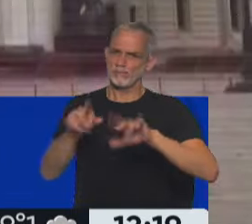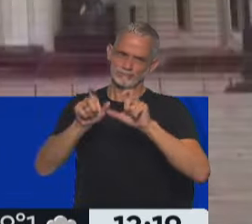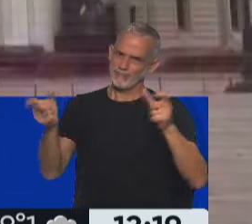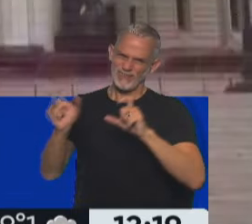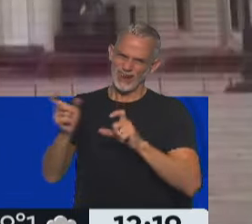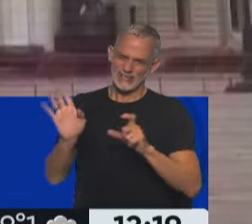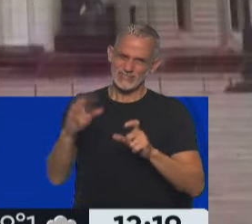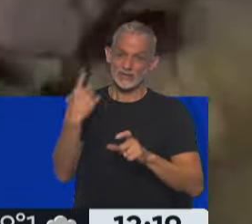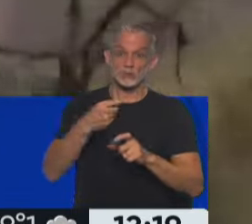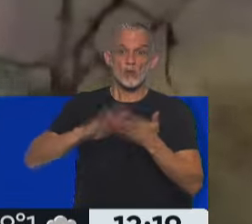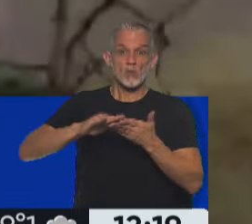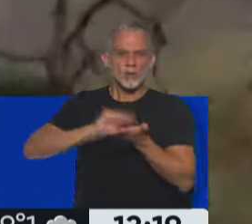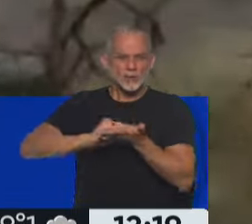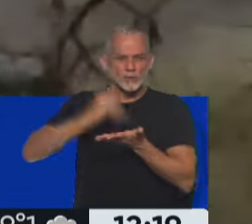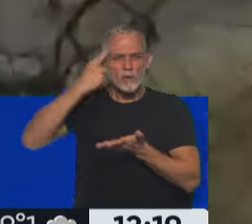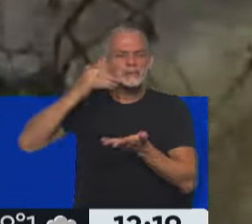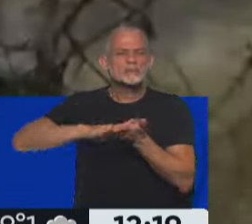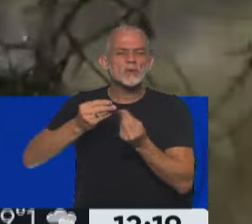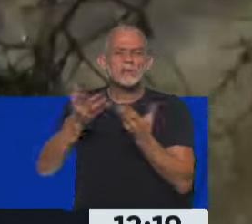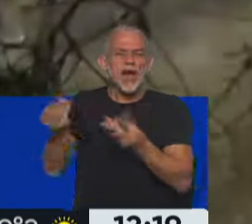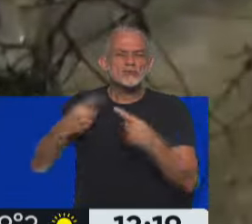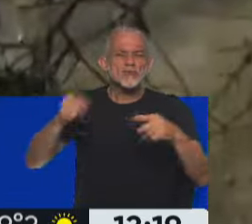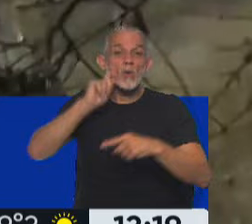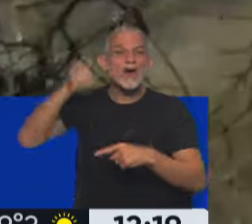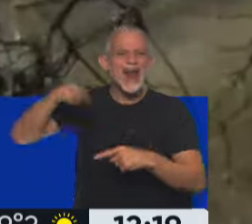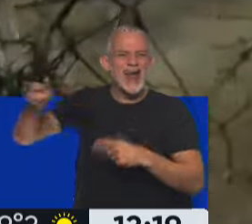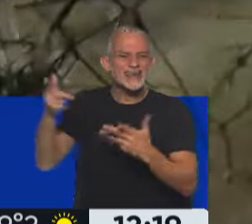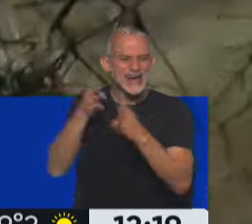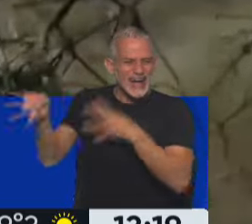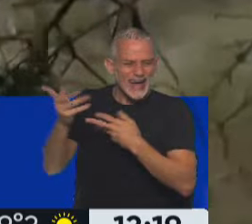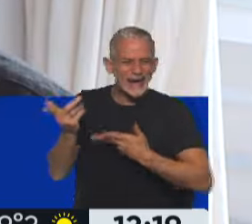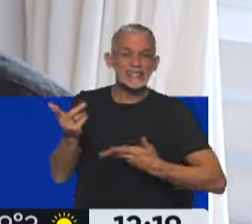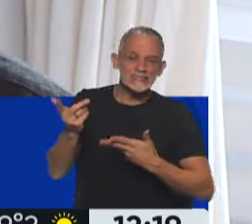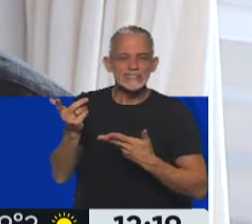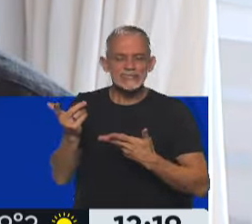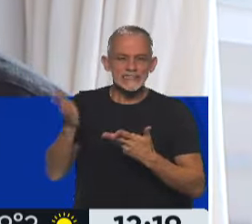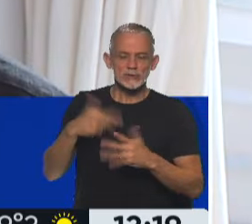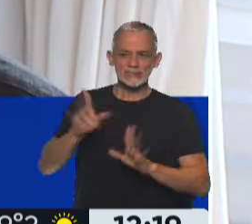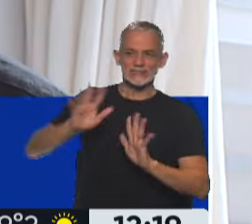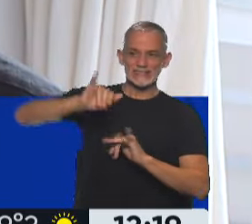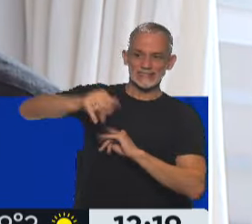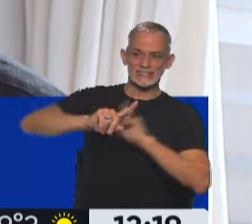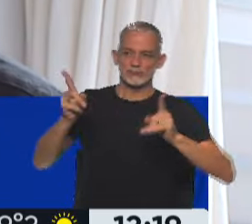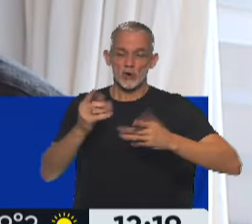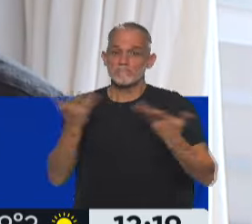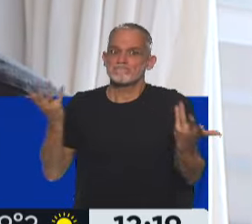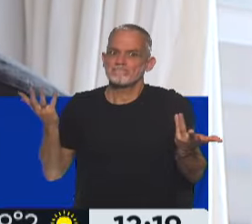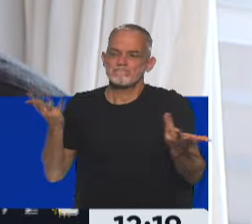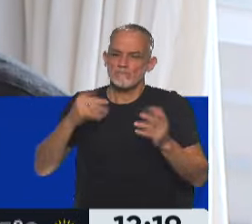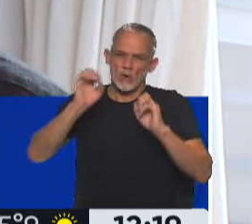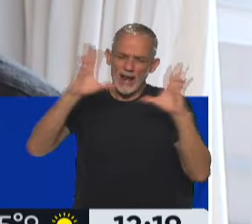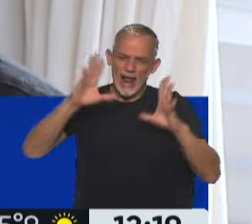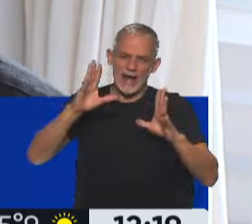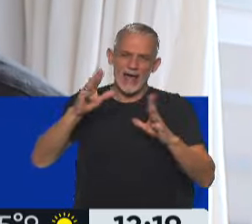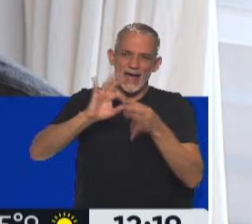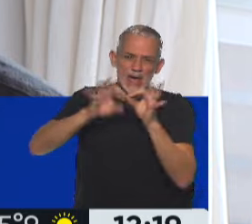algunos de estos nuevos diputados piensan sobre la ayuda a Ucrania. Entonces eso también genera una posición menos clara de